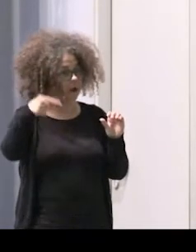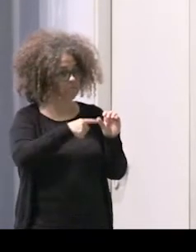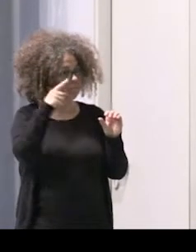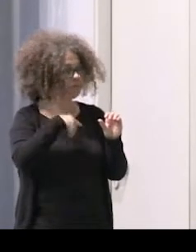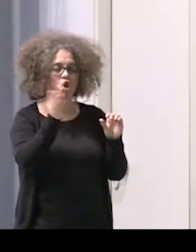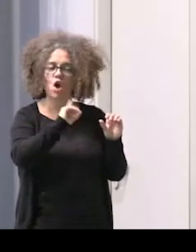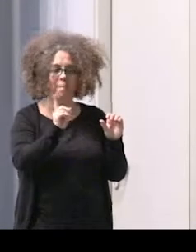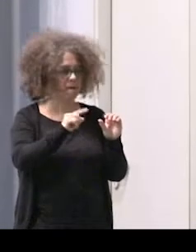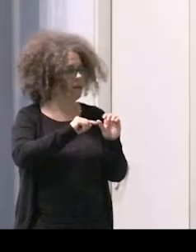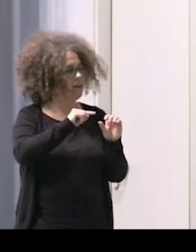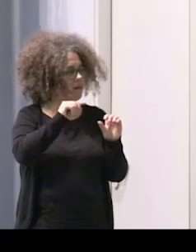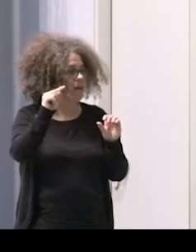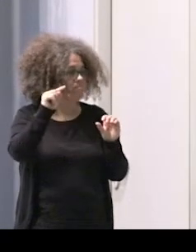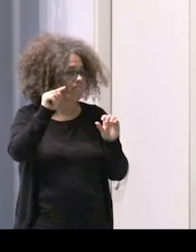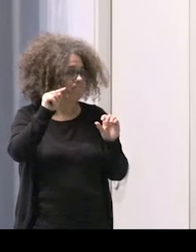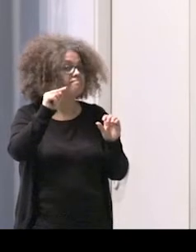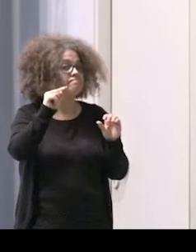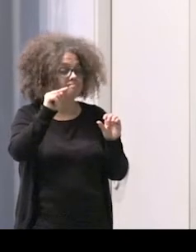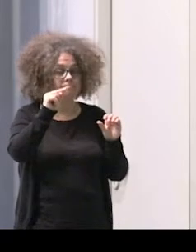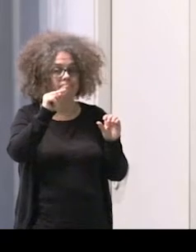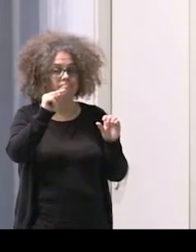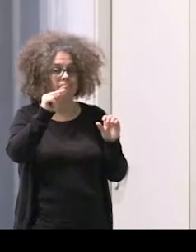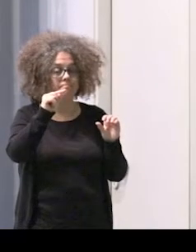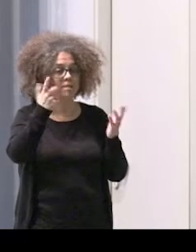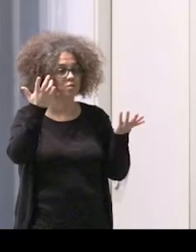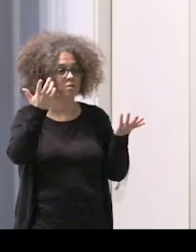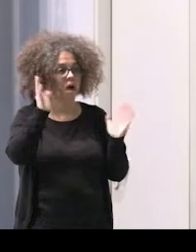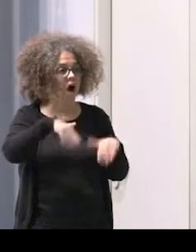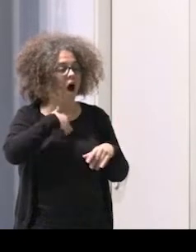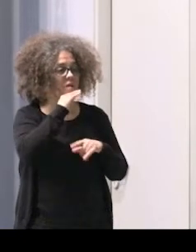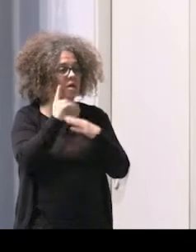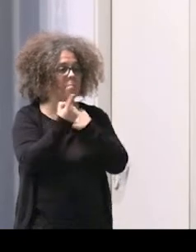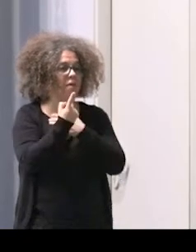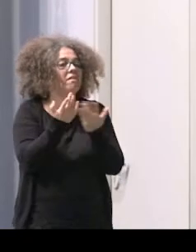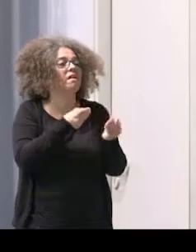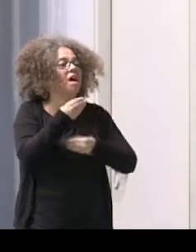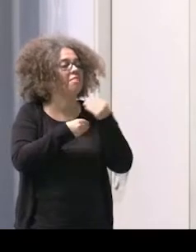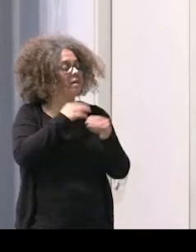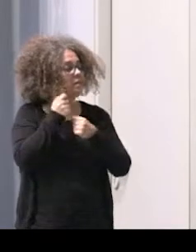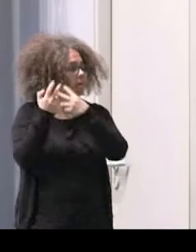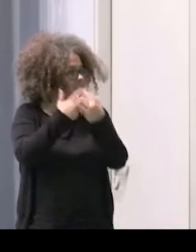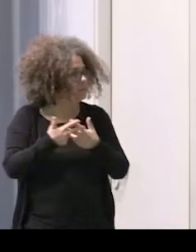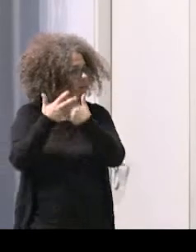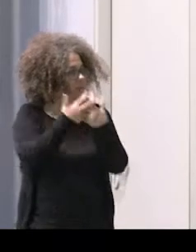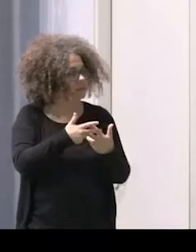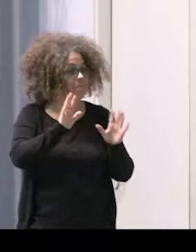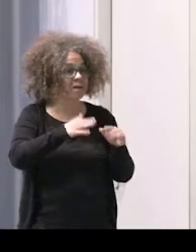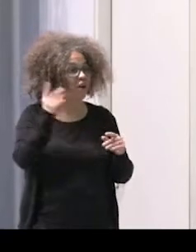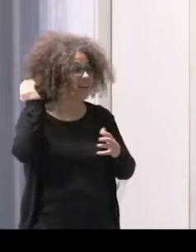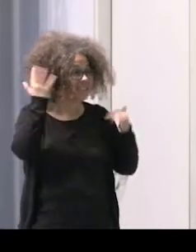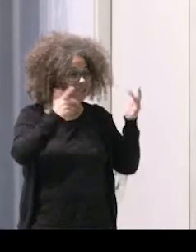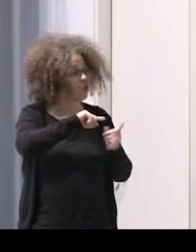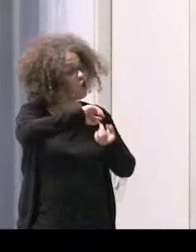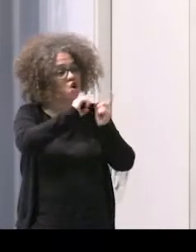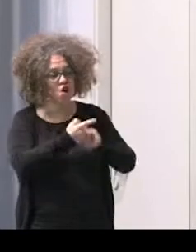está programada, así se mantiene. El paciente puede solicitar revisiones de la programación, pero el sonido no va a cambiar esta